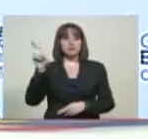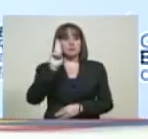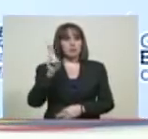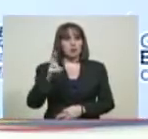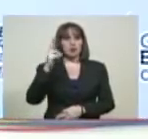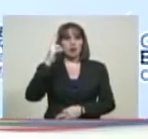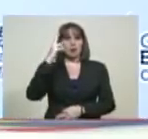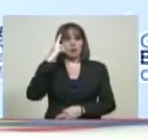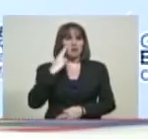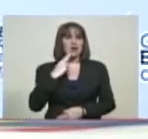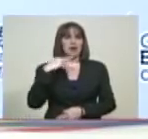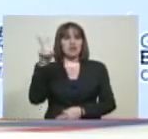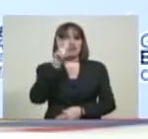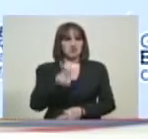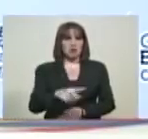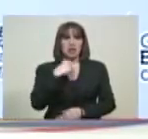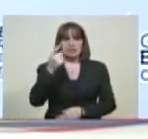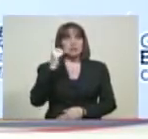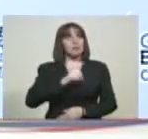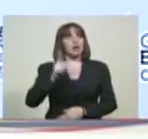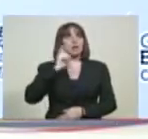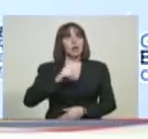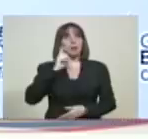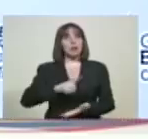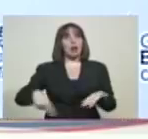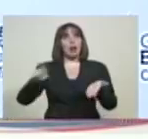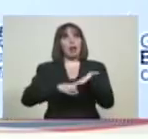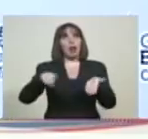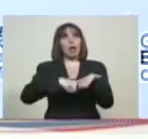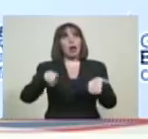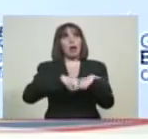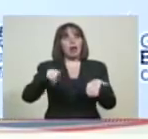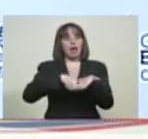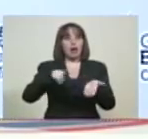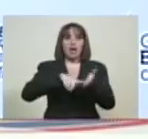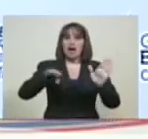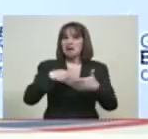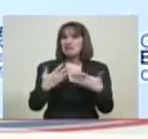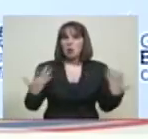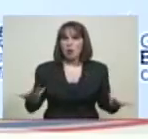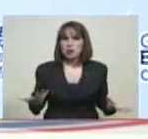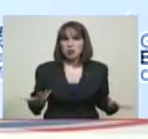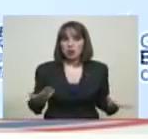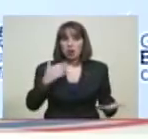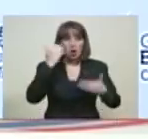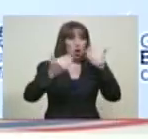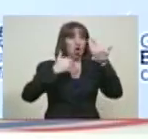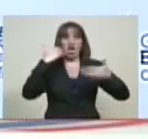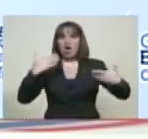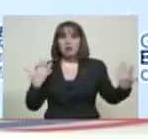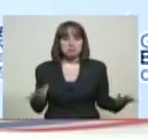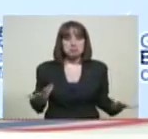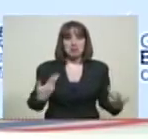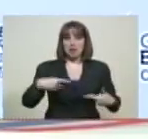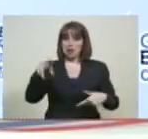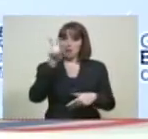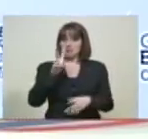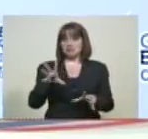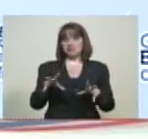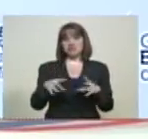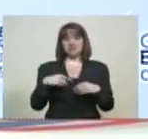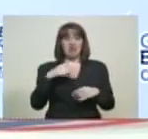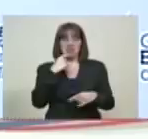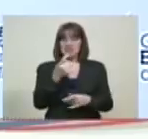repiten y repiten y repiten las mentiras las mentiras mentiras insolentes insolentes insolentes y venezuela debe decir